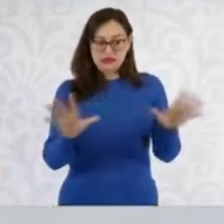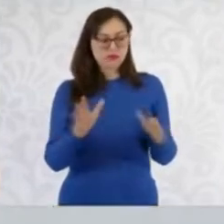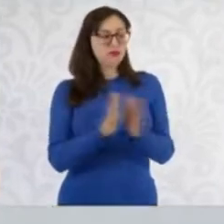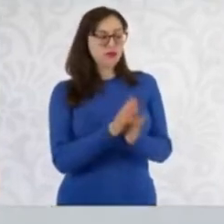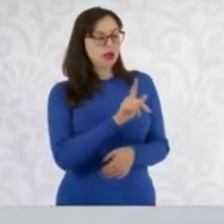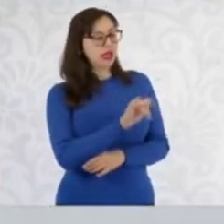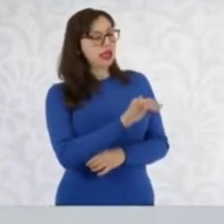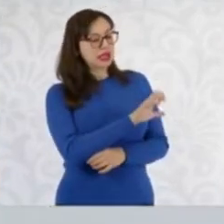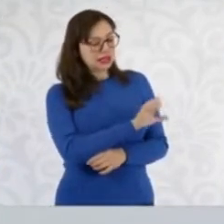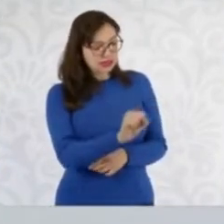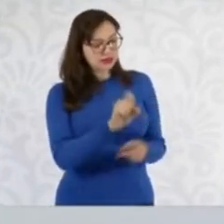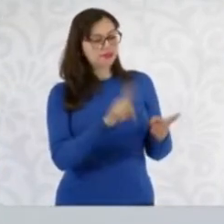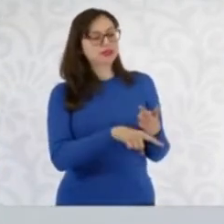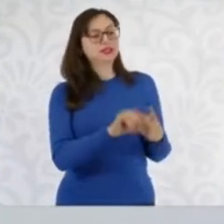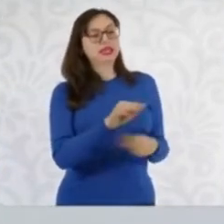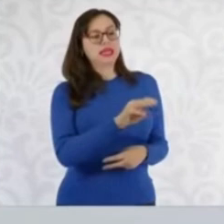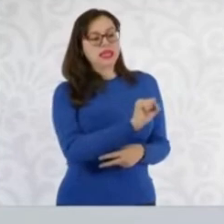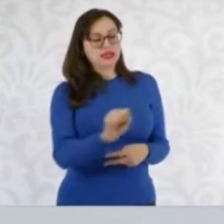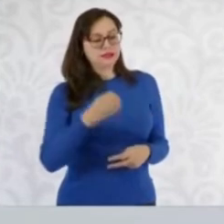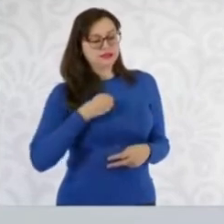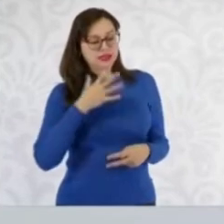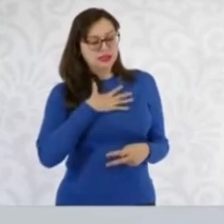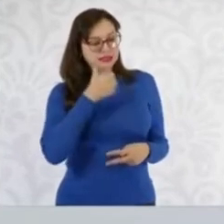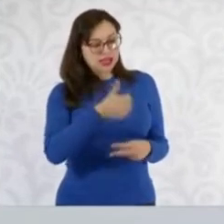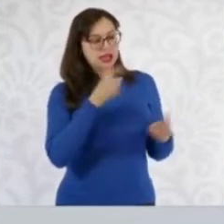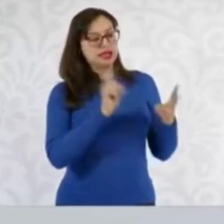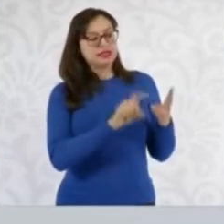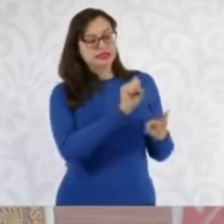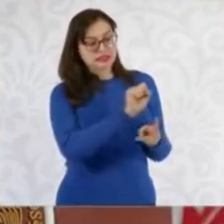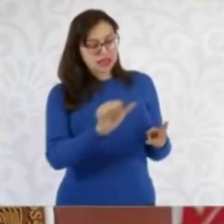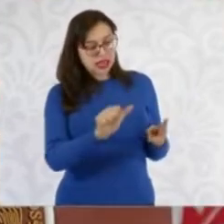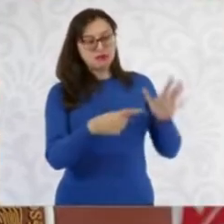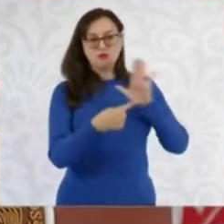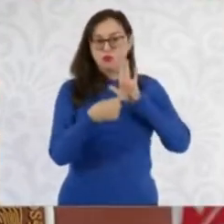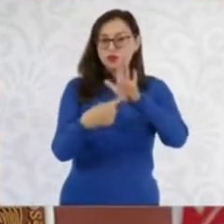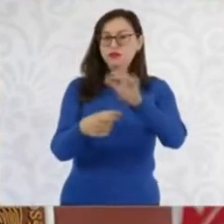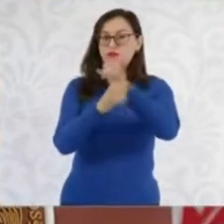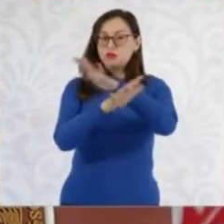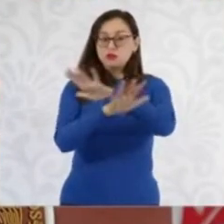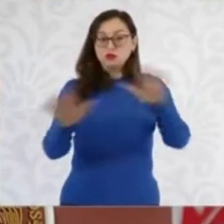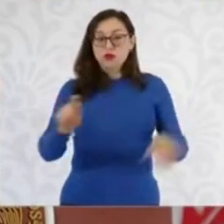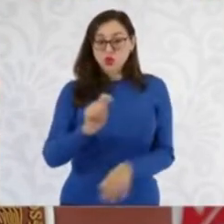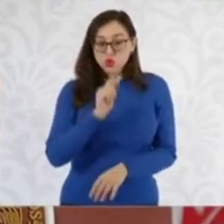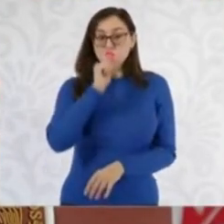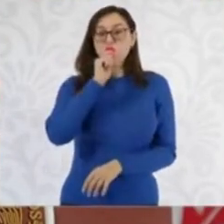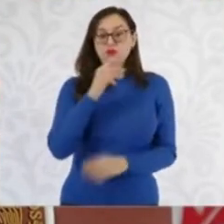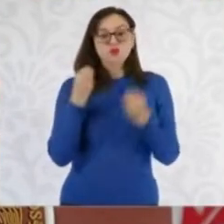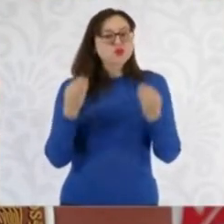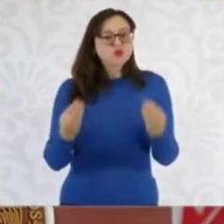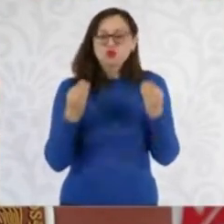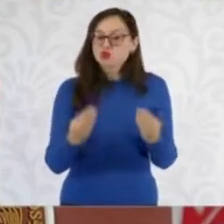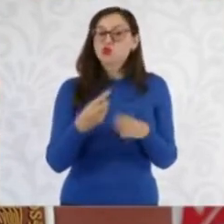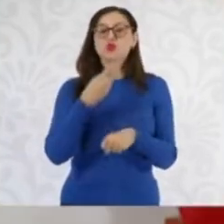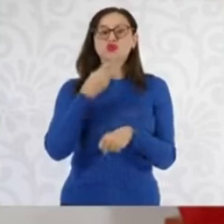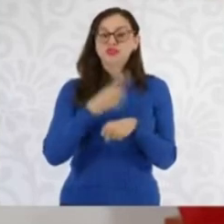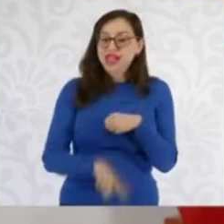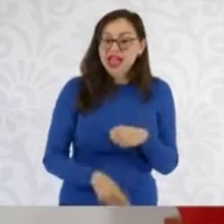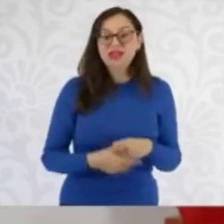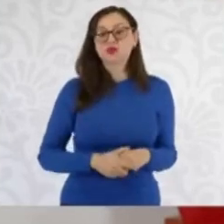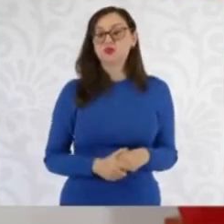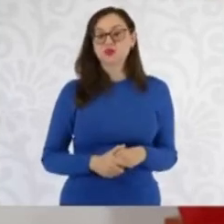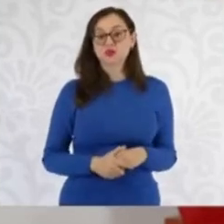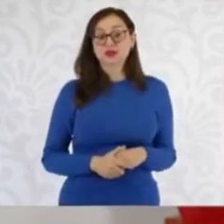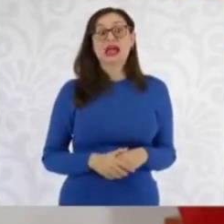IMSS Bienestar, el doctor Kersenovich, informen del daño que causan los vapeadores, porque ahí sí hay